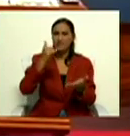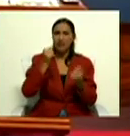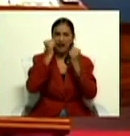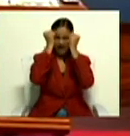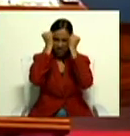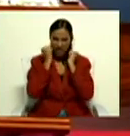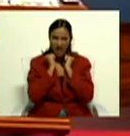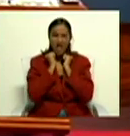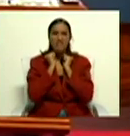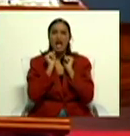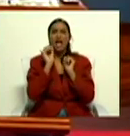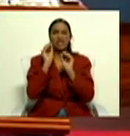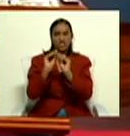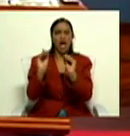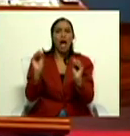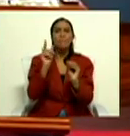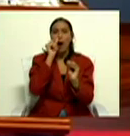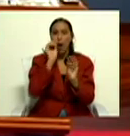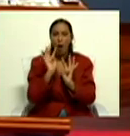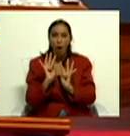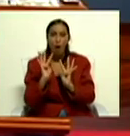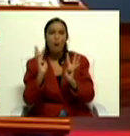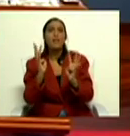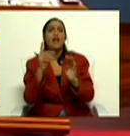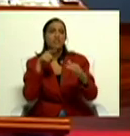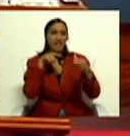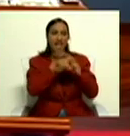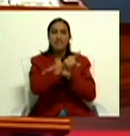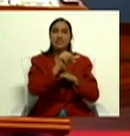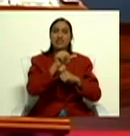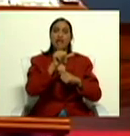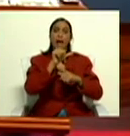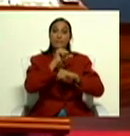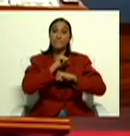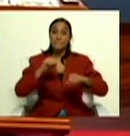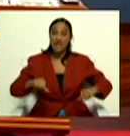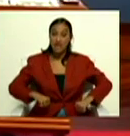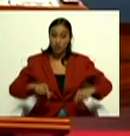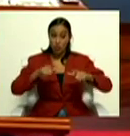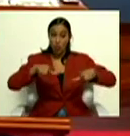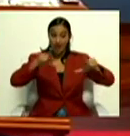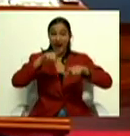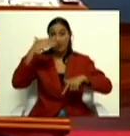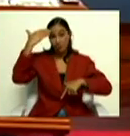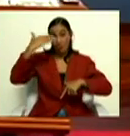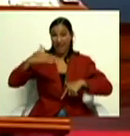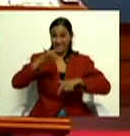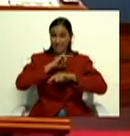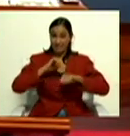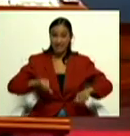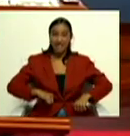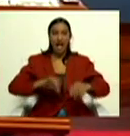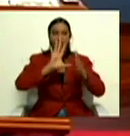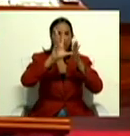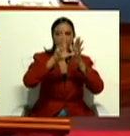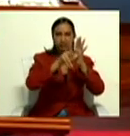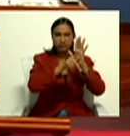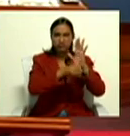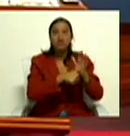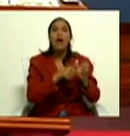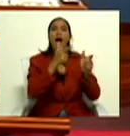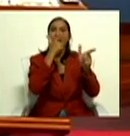Fuerza Armada, de asaltar cuarteles e incluso cometer dichos hechos en plena acción y